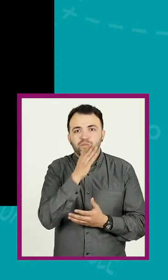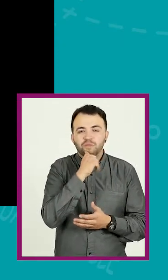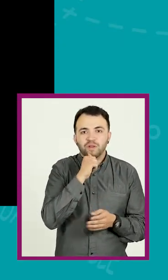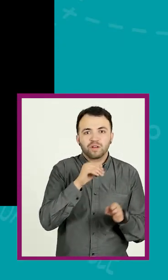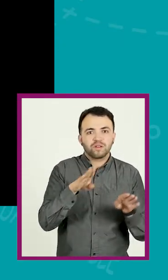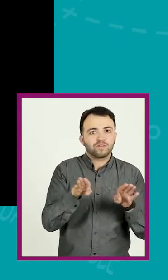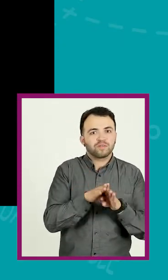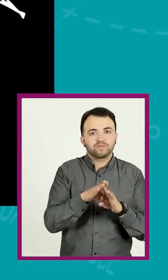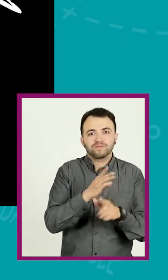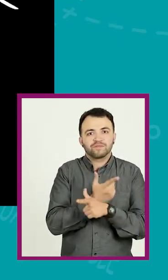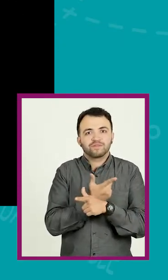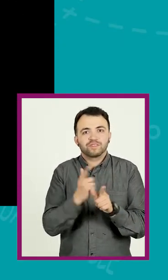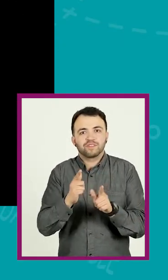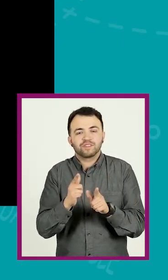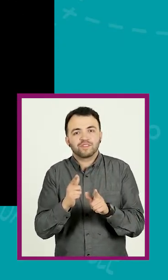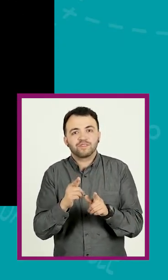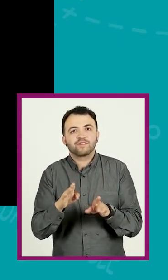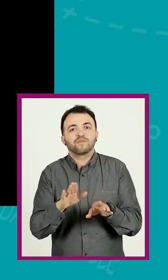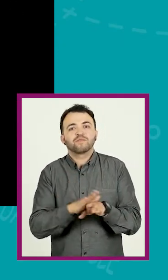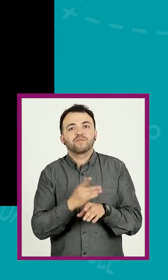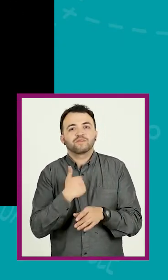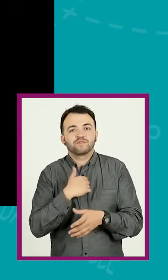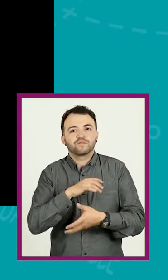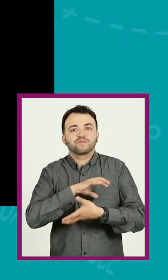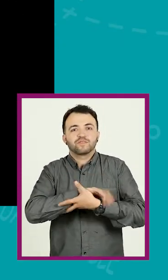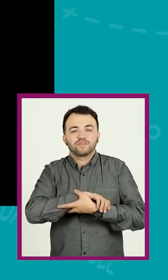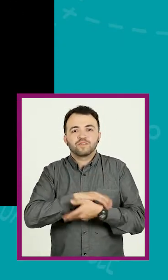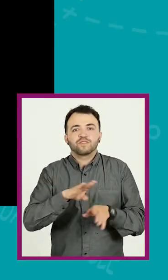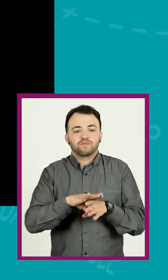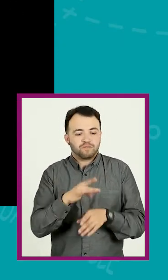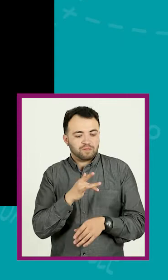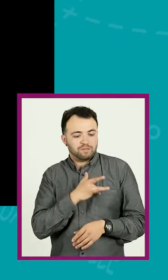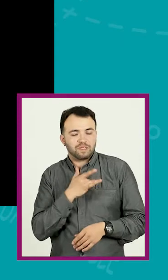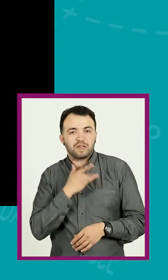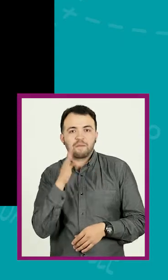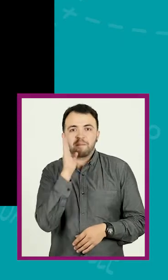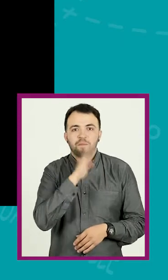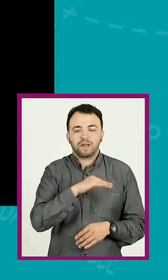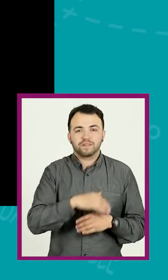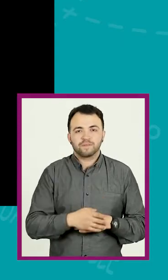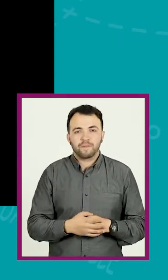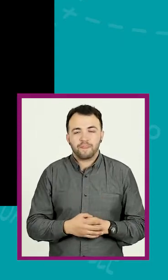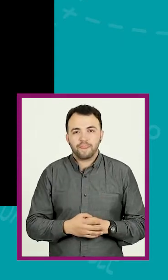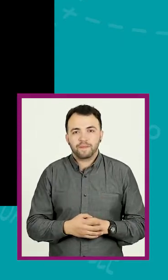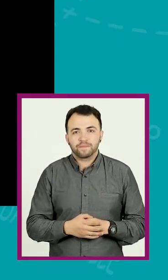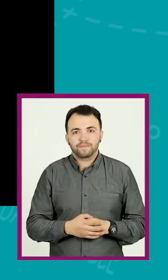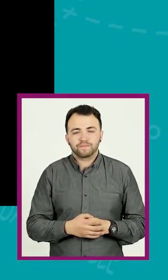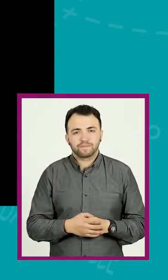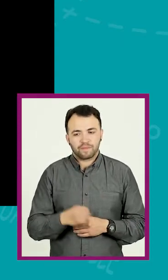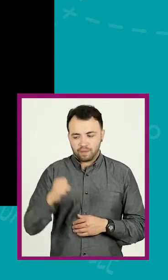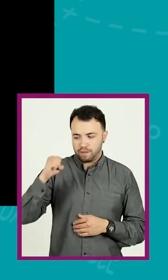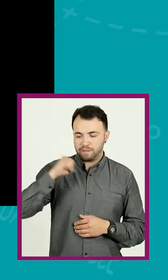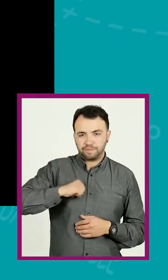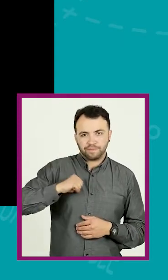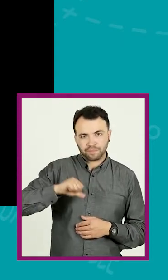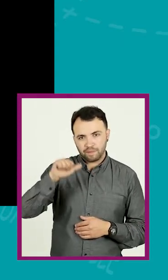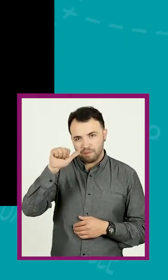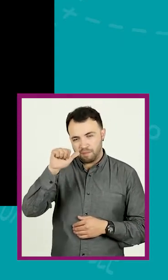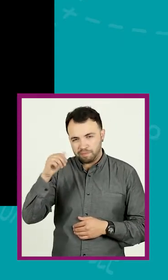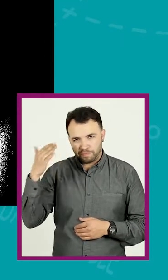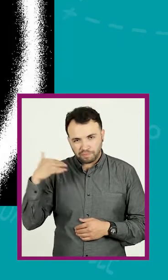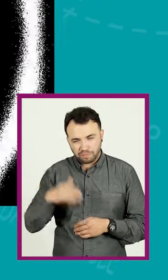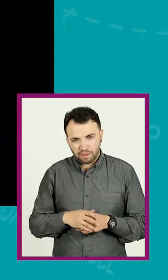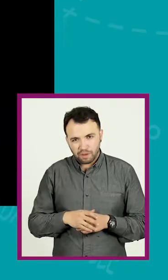deseo nos impedirá ejercer nuestra libertad de decisión y nos convertirá en esclavos de esos malos sentimientos.